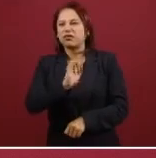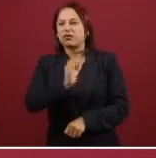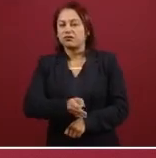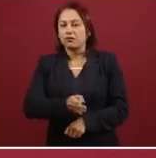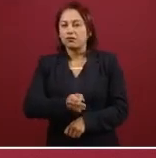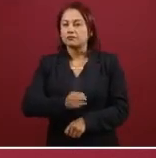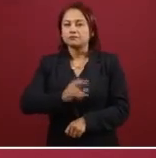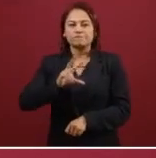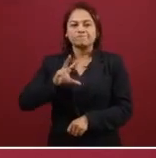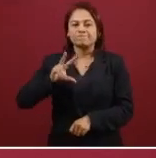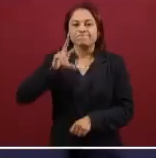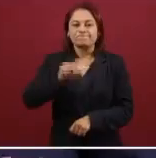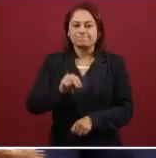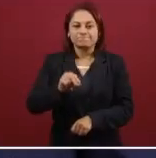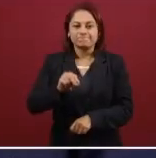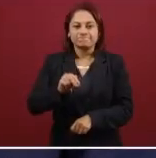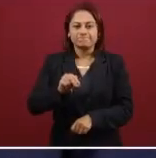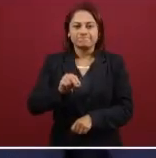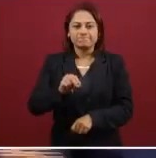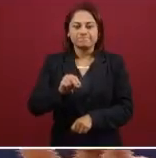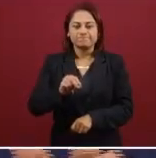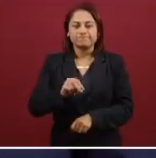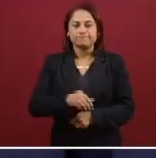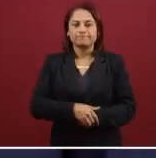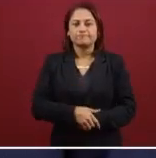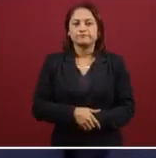No somos